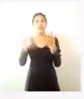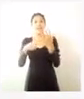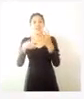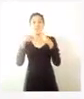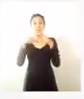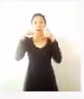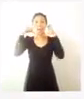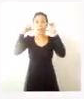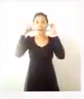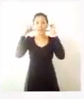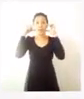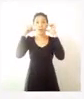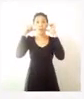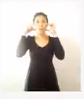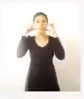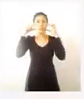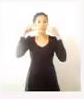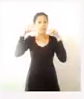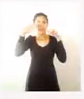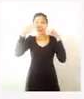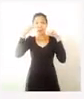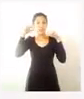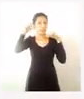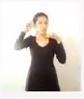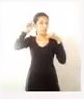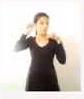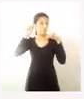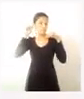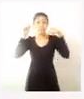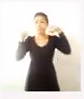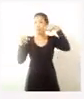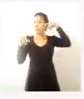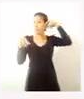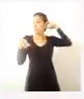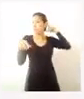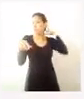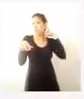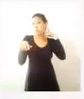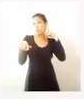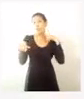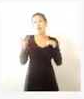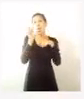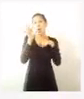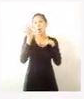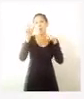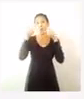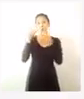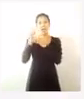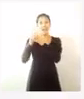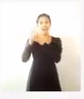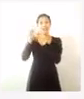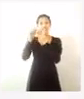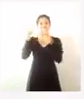deslice. Paso 5. Una vez puesto el barbijo sobre tu rostro, estira suavemente los elásticos y colócalos por